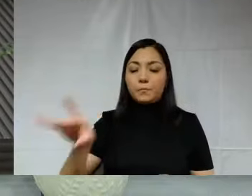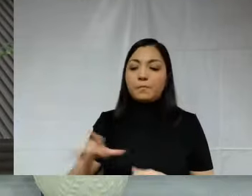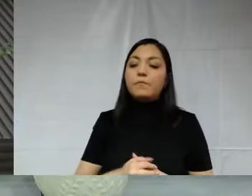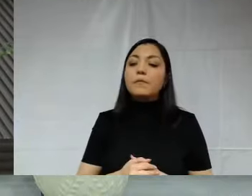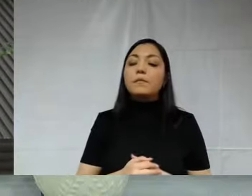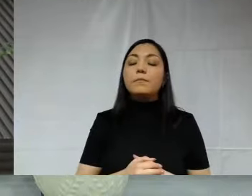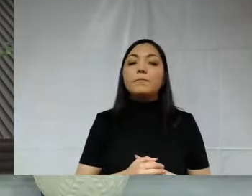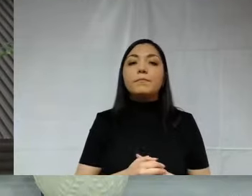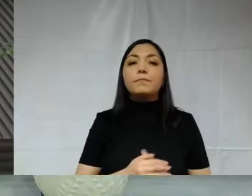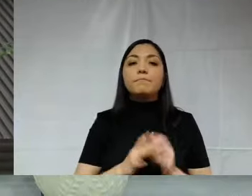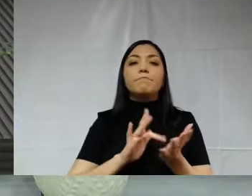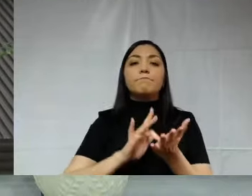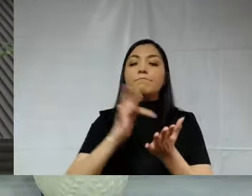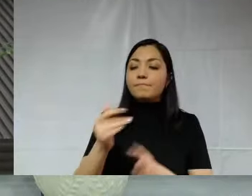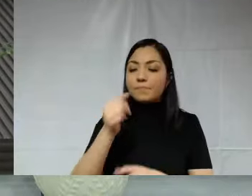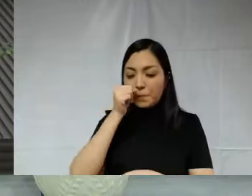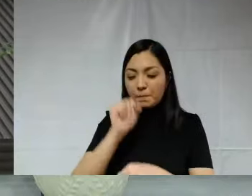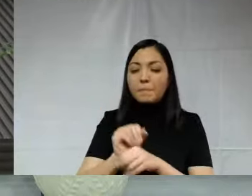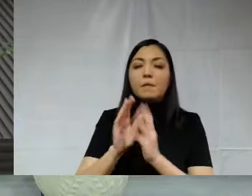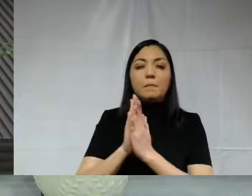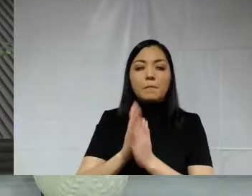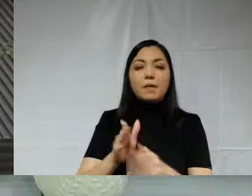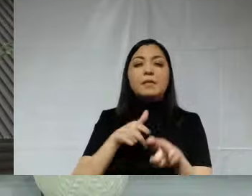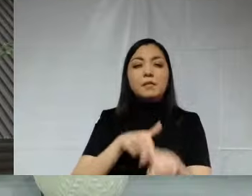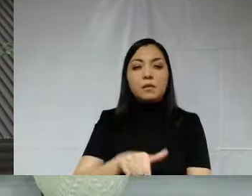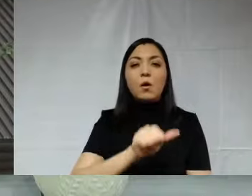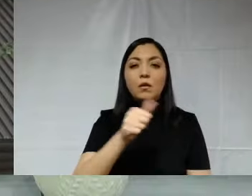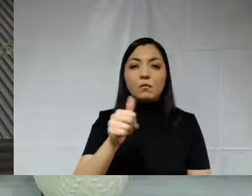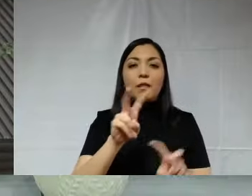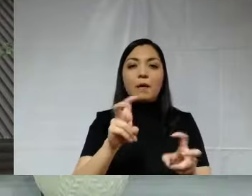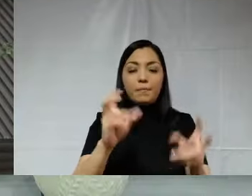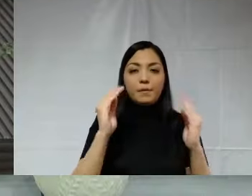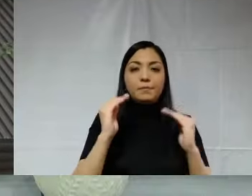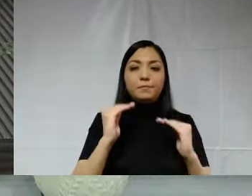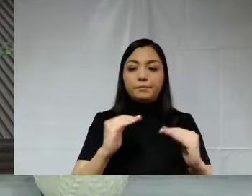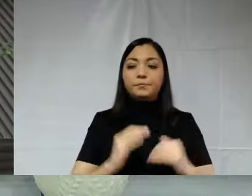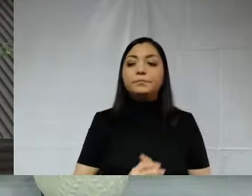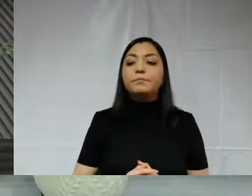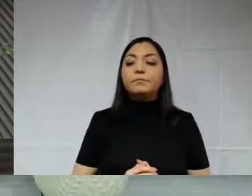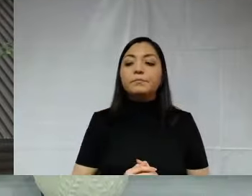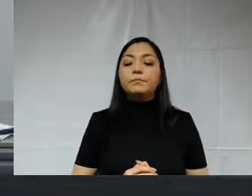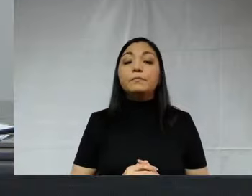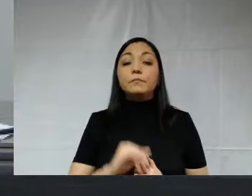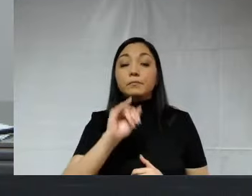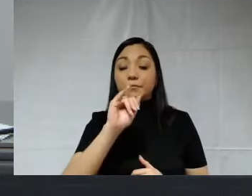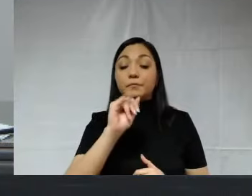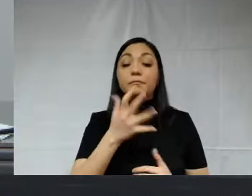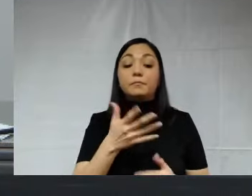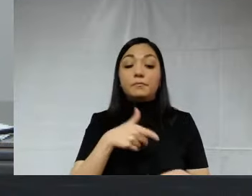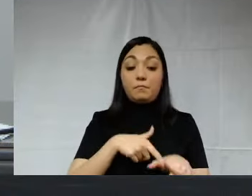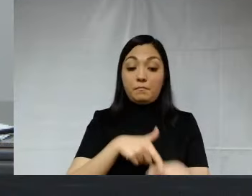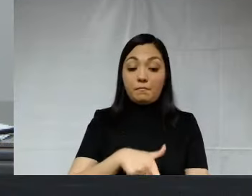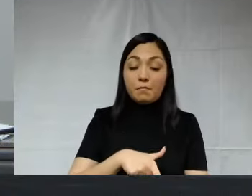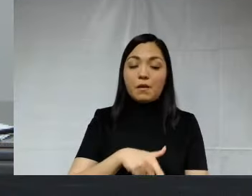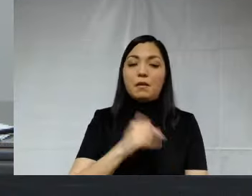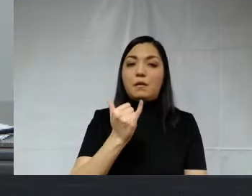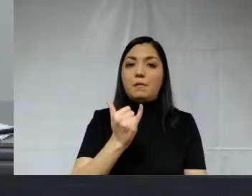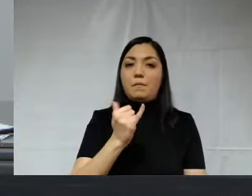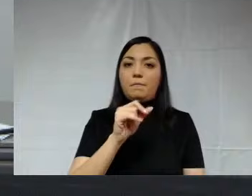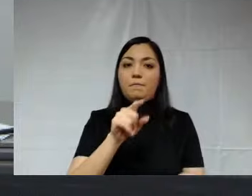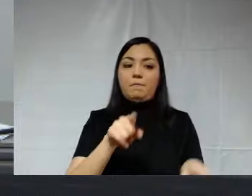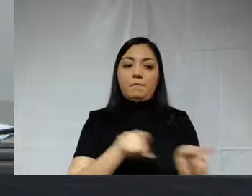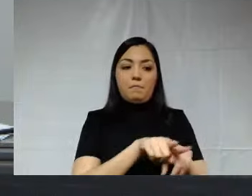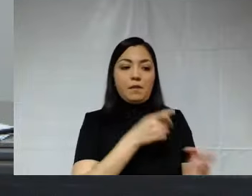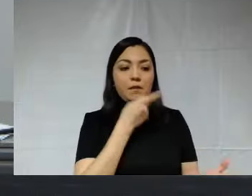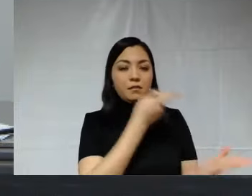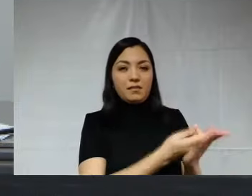sesión consejera presidenta antes de continuar y con fundamento en el artículo 24 del reglamento de sesiones de